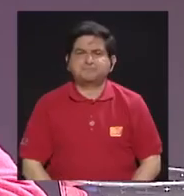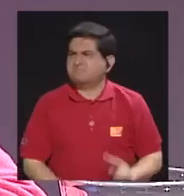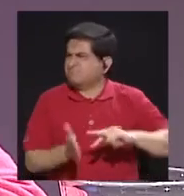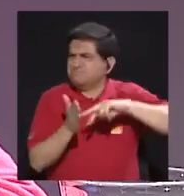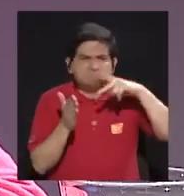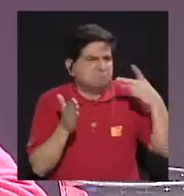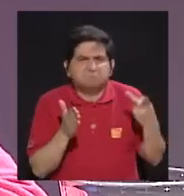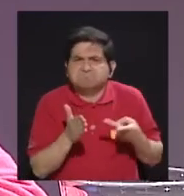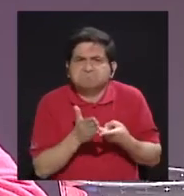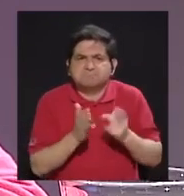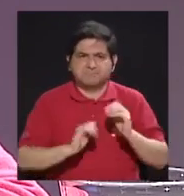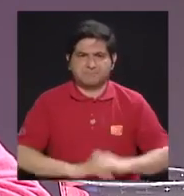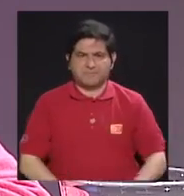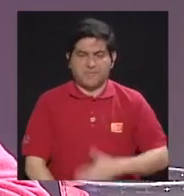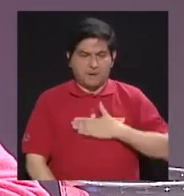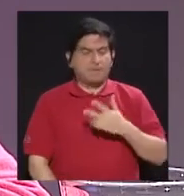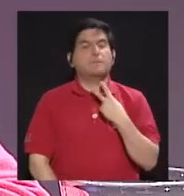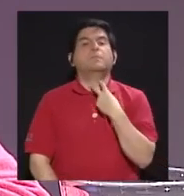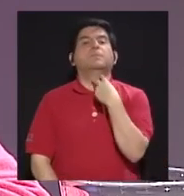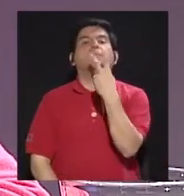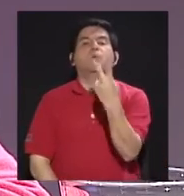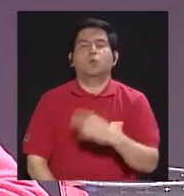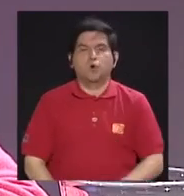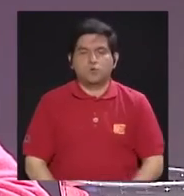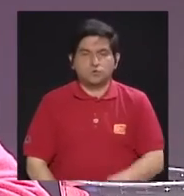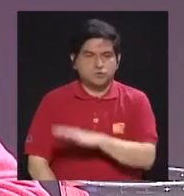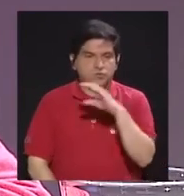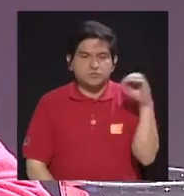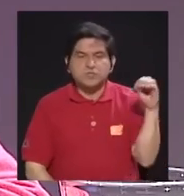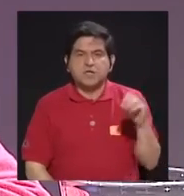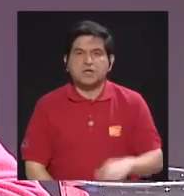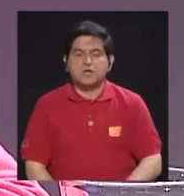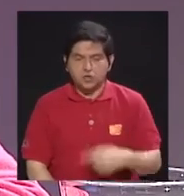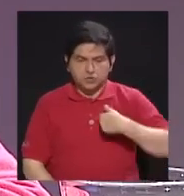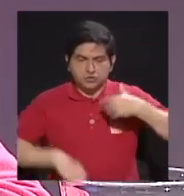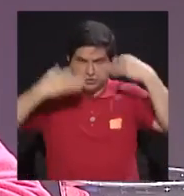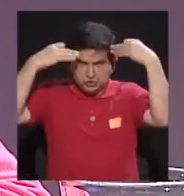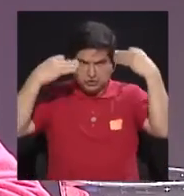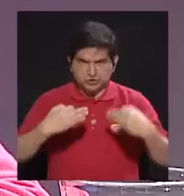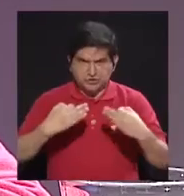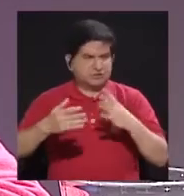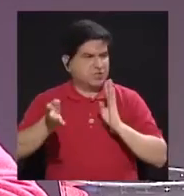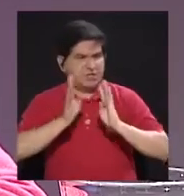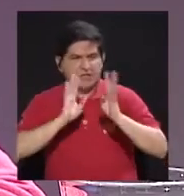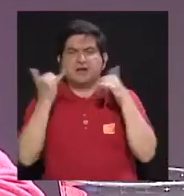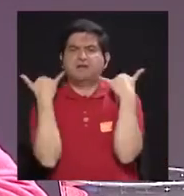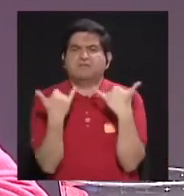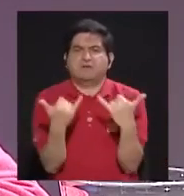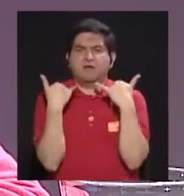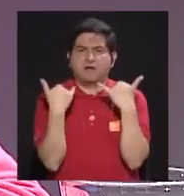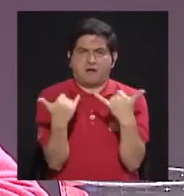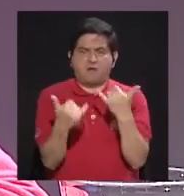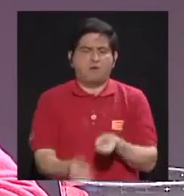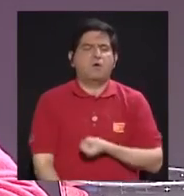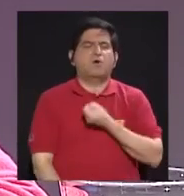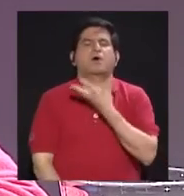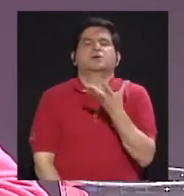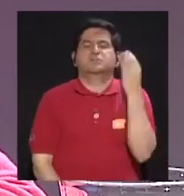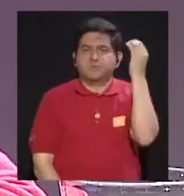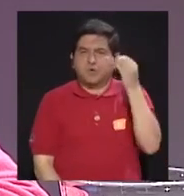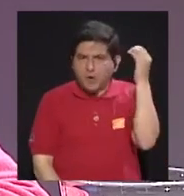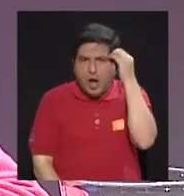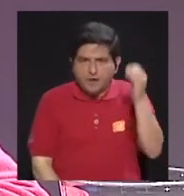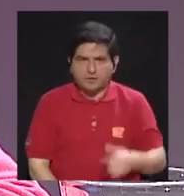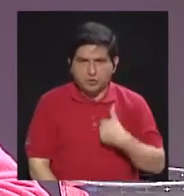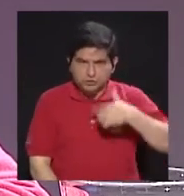sentido, mi voz y decidí hablar en este momento, manifestar mi opinión,